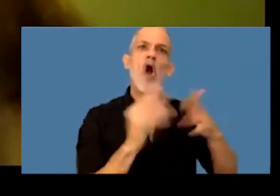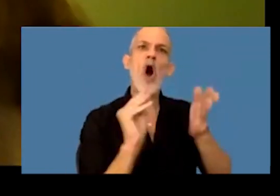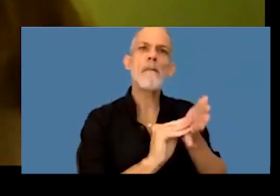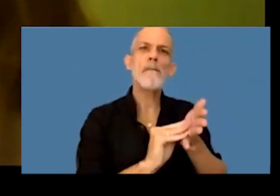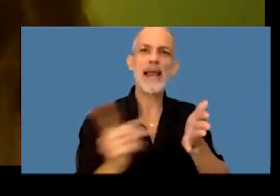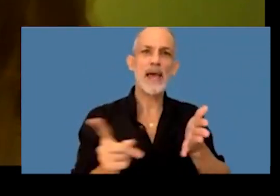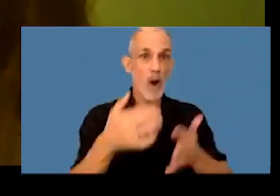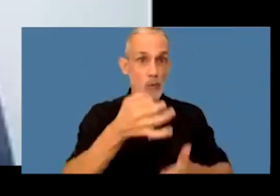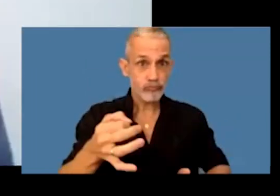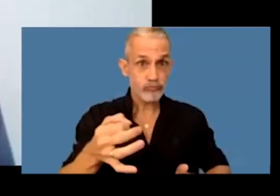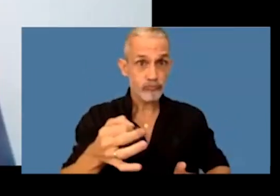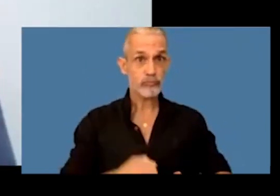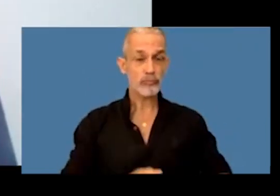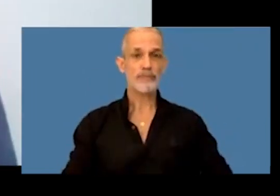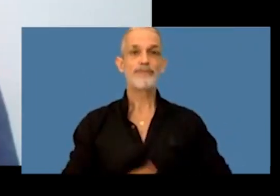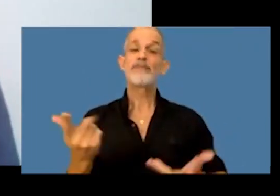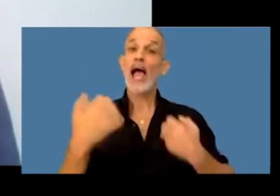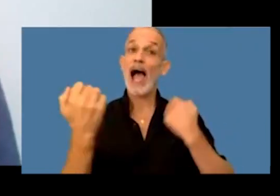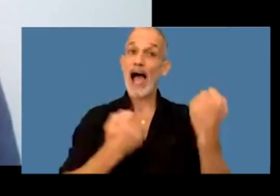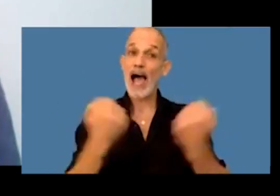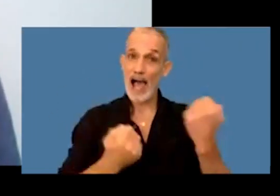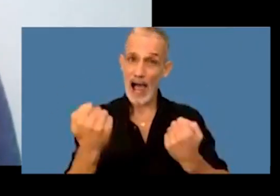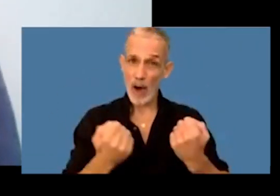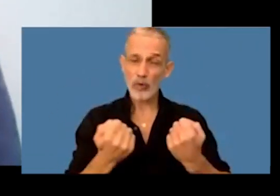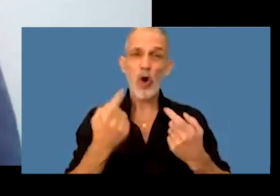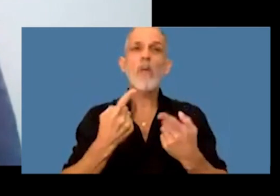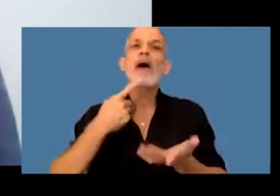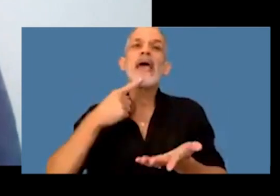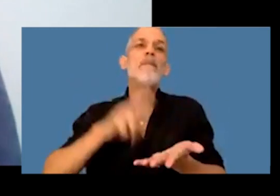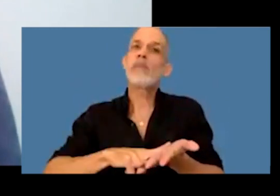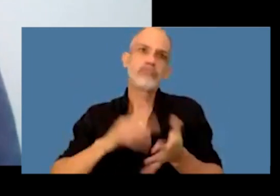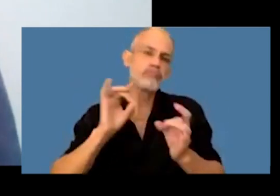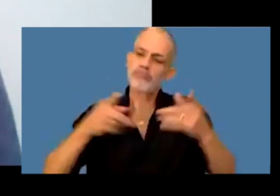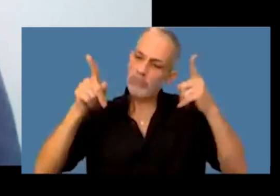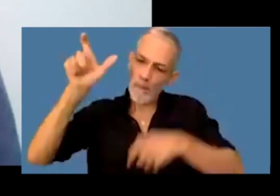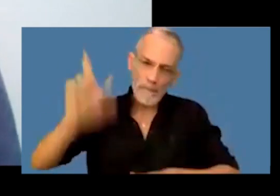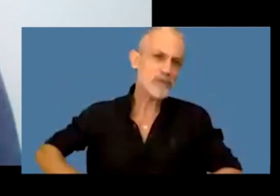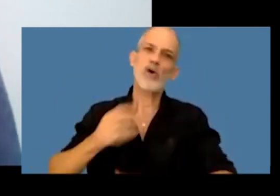correcto. El vehículo por franquicia es para uso exclusivo de la persona con discapacidad.